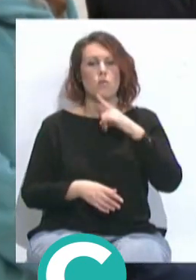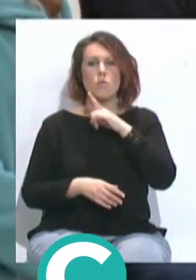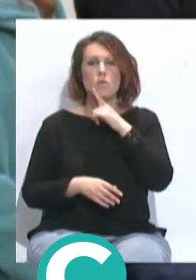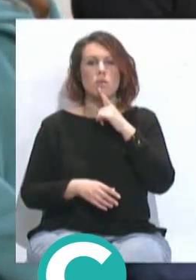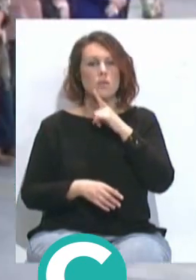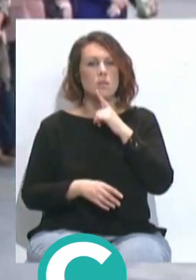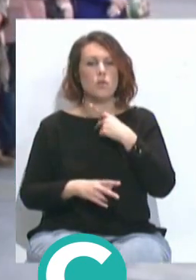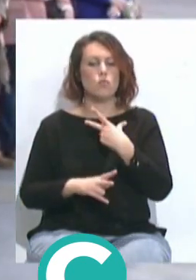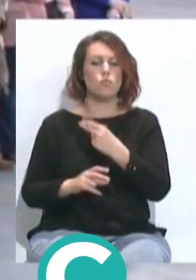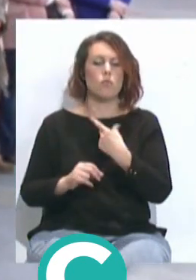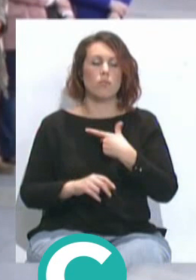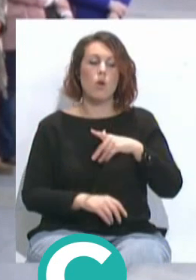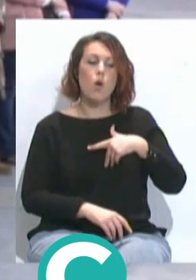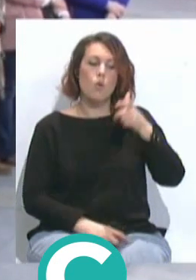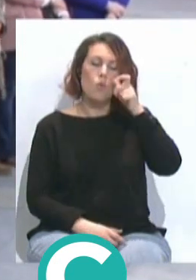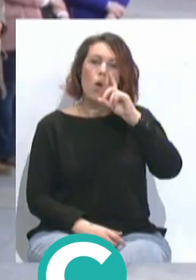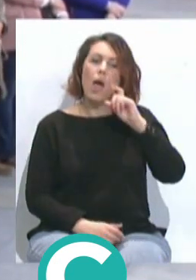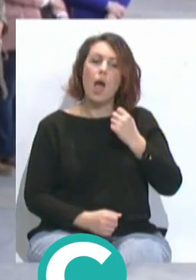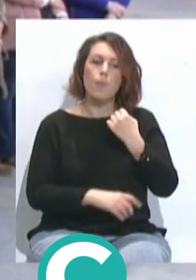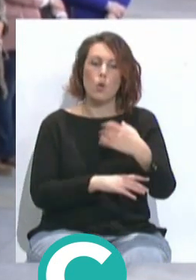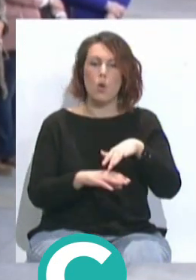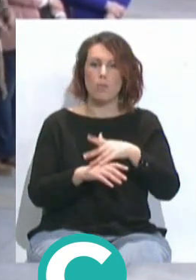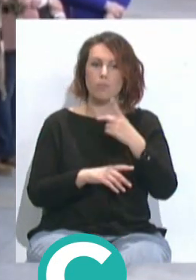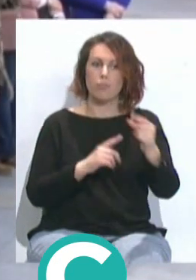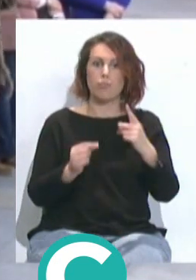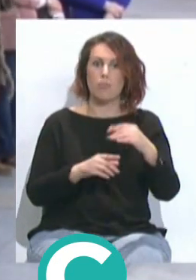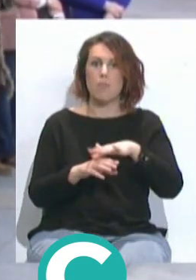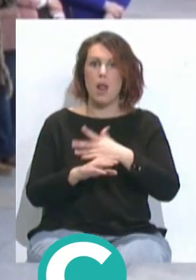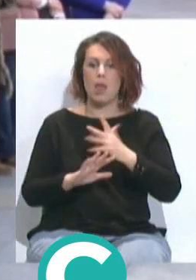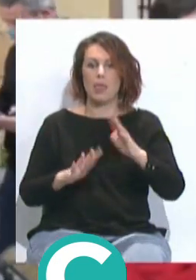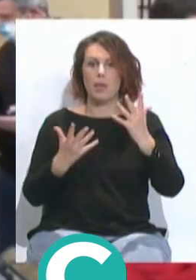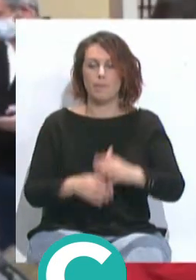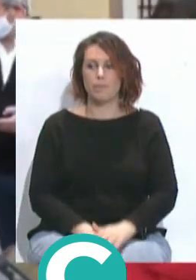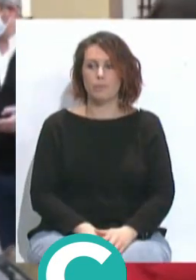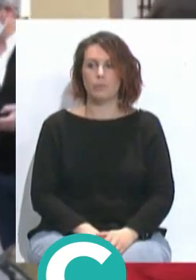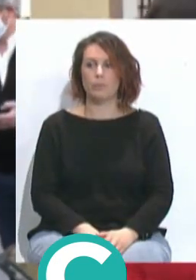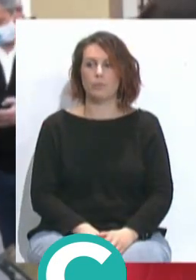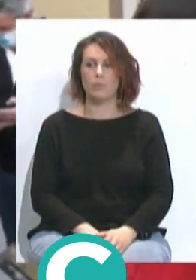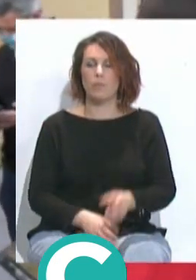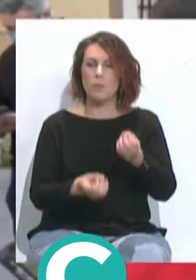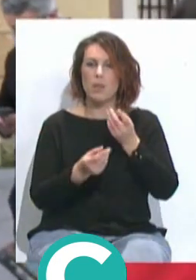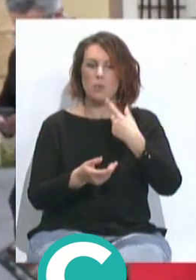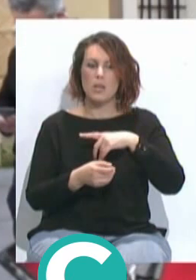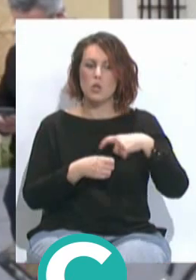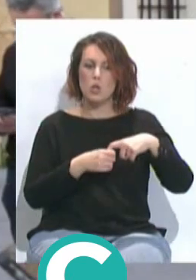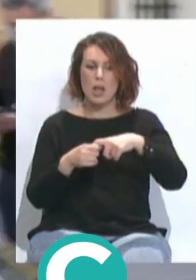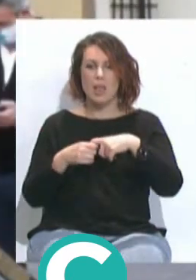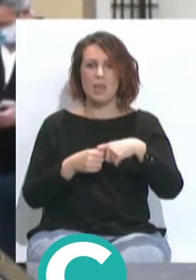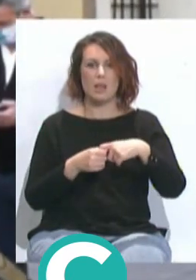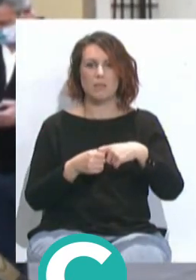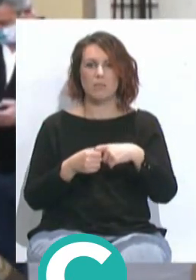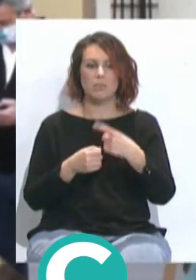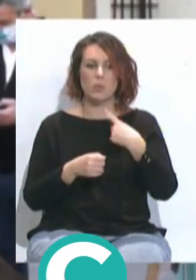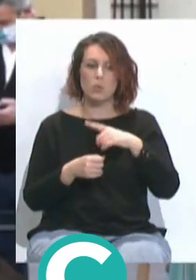y el apoyo al pueblo ucraniano que huye para ponerse a salvo de esta guerra. Mandar toda nuestra solidaridad y todo